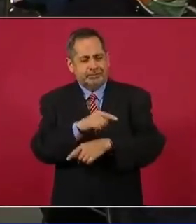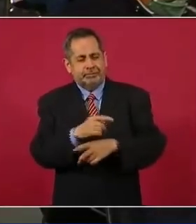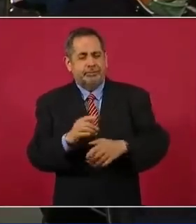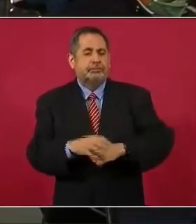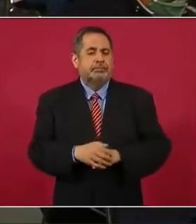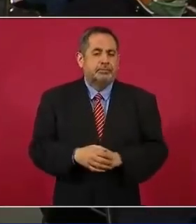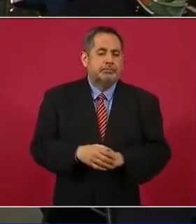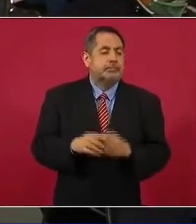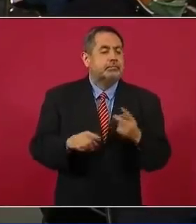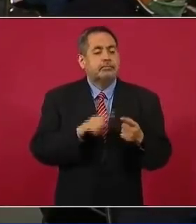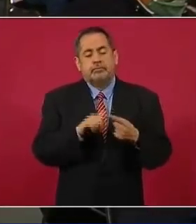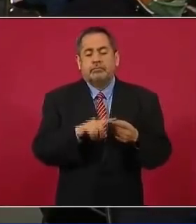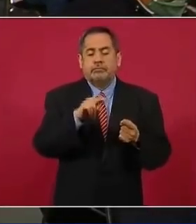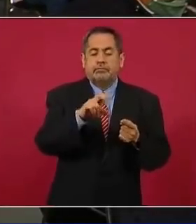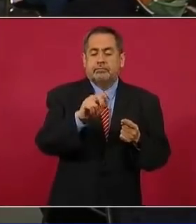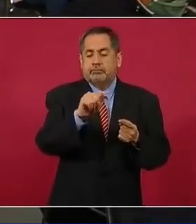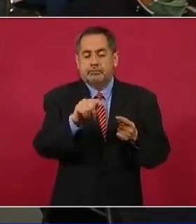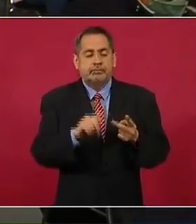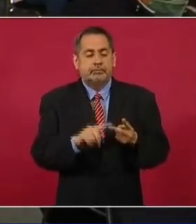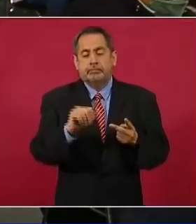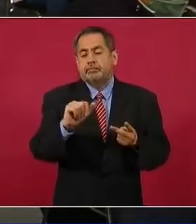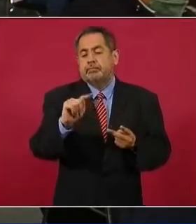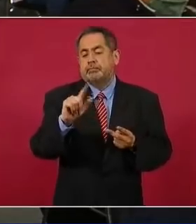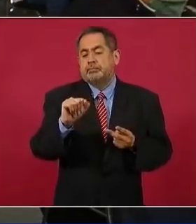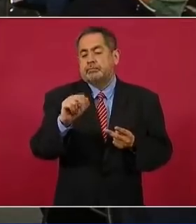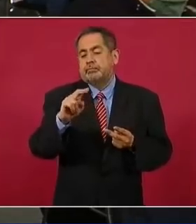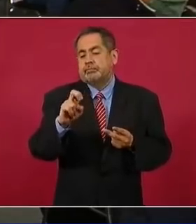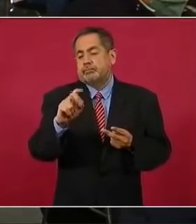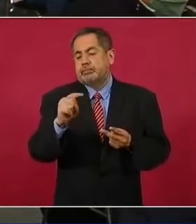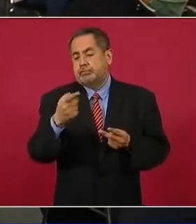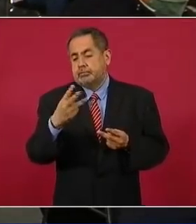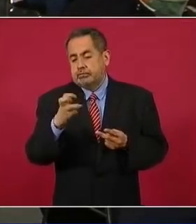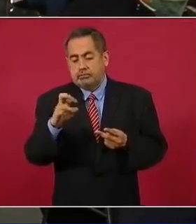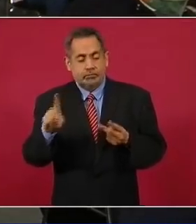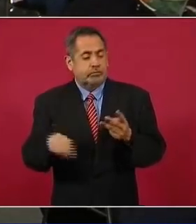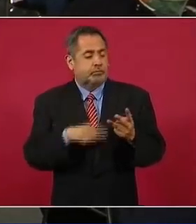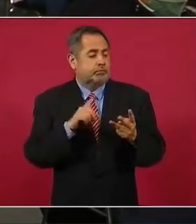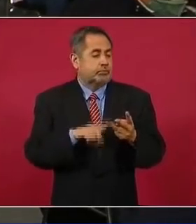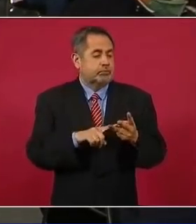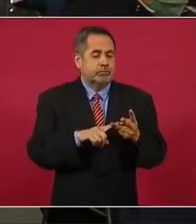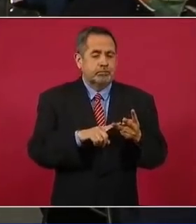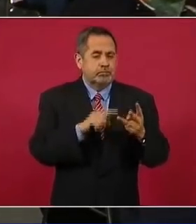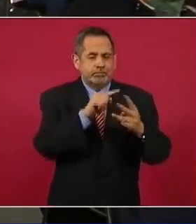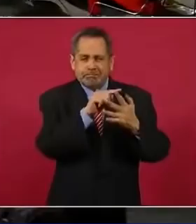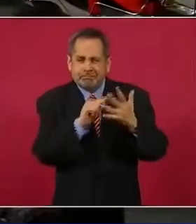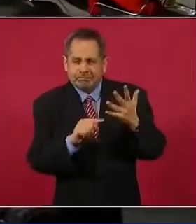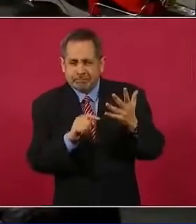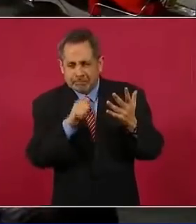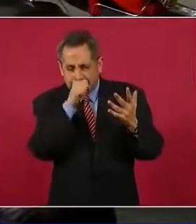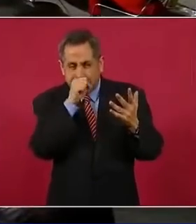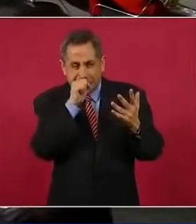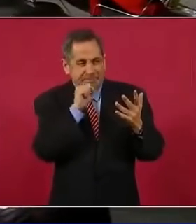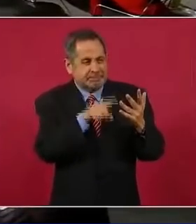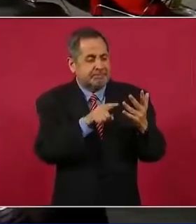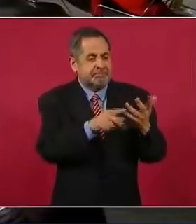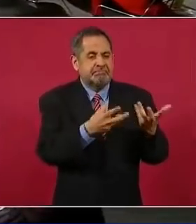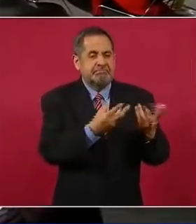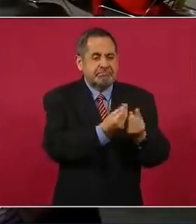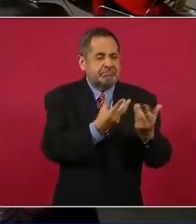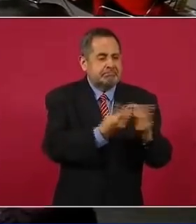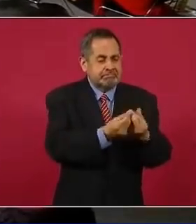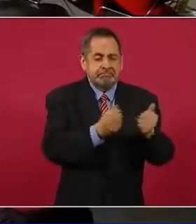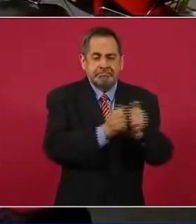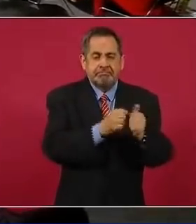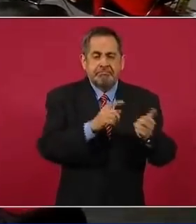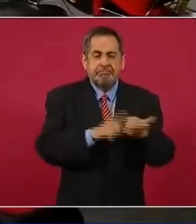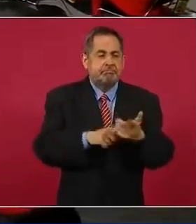NED, Atlas Network, Cato Institute, que han estado también inherentes al